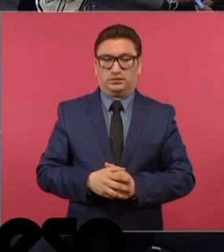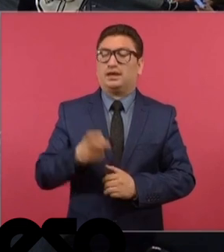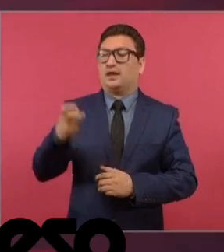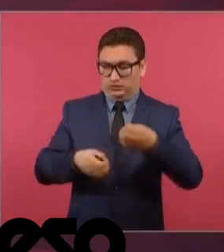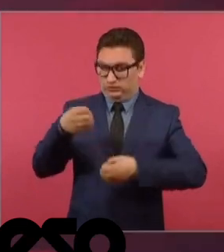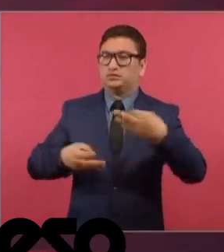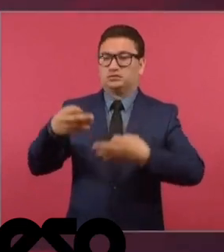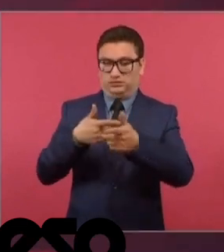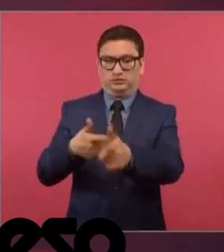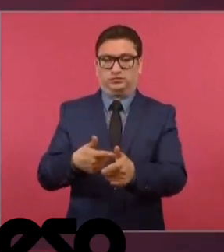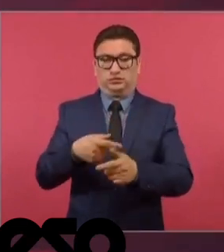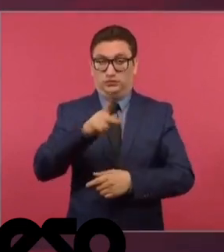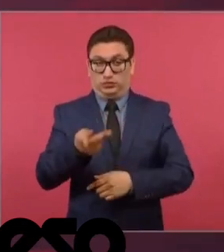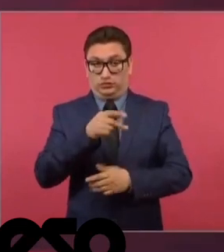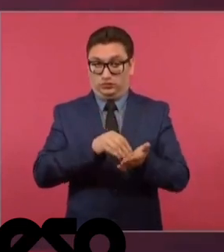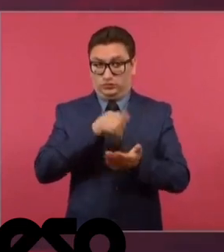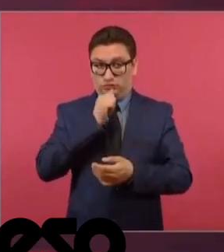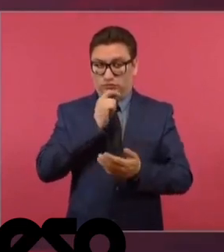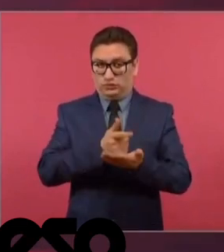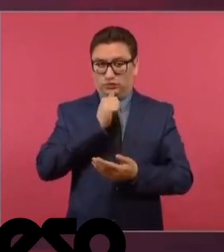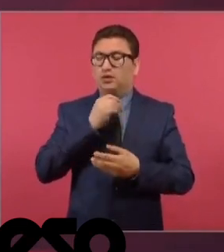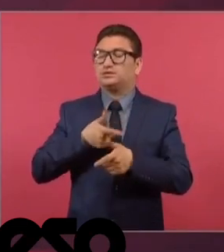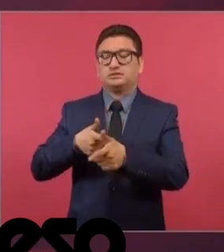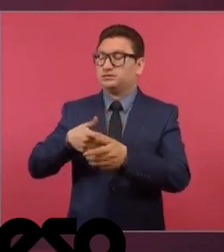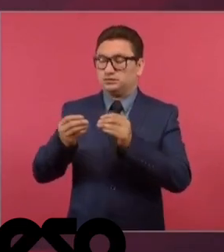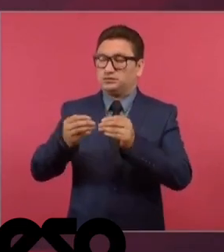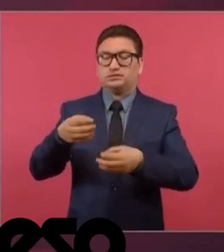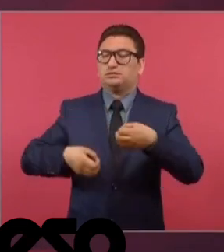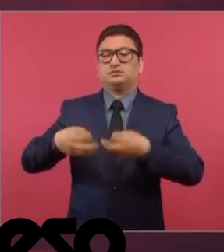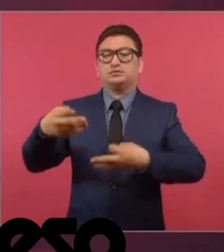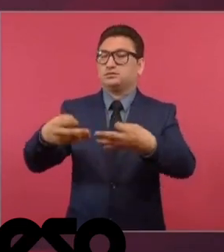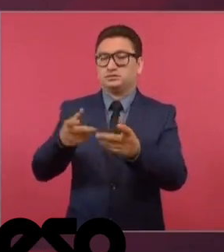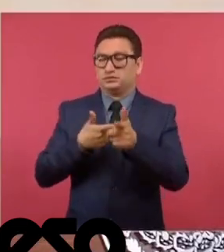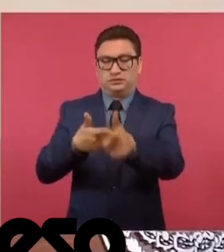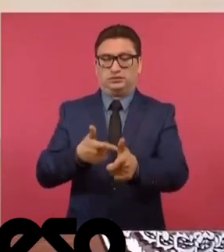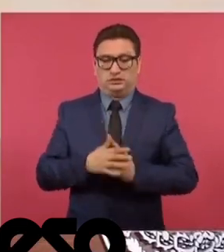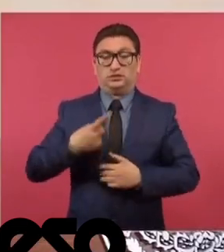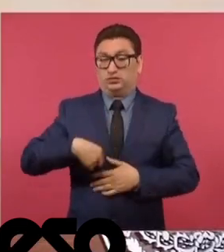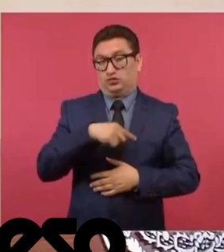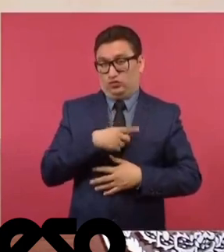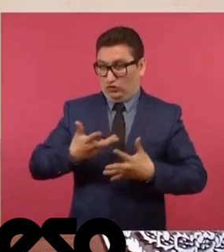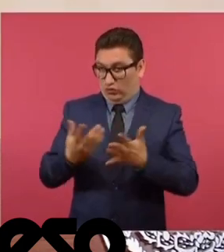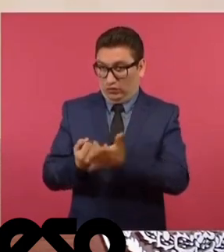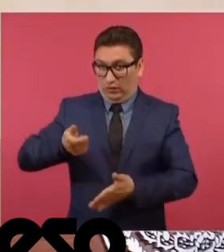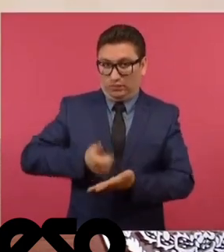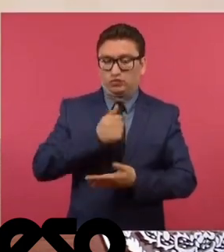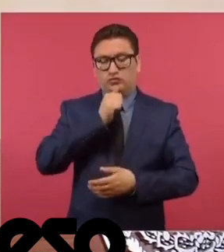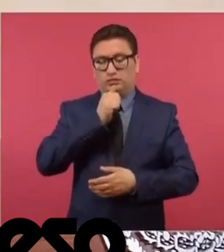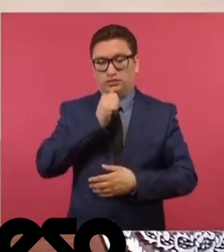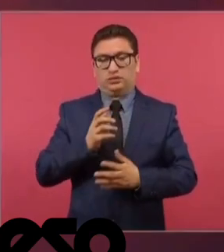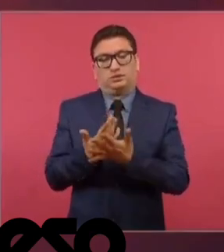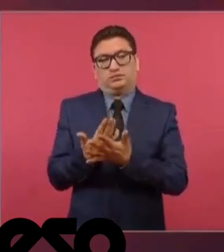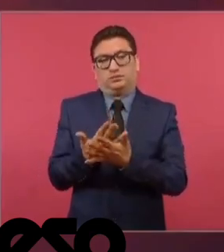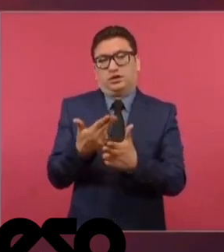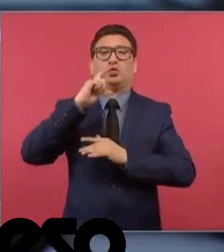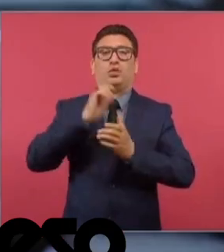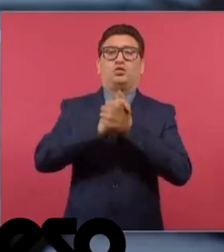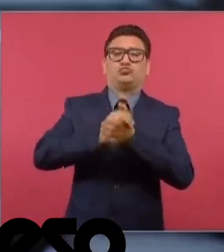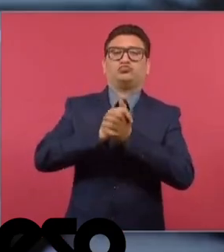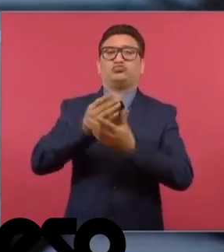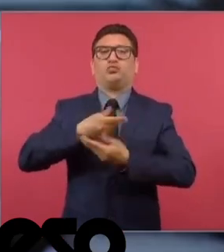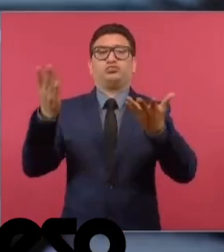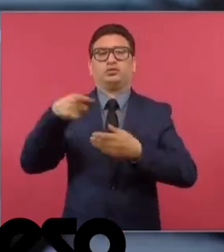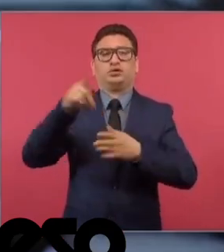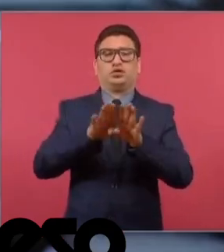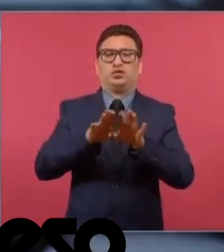están en juzgados. Sí, están en litigio. Pero no podemos nosotros actuar hasta que se resuelva. O sea, que